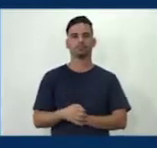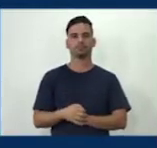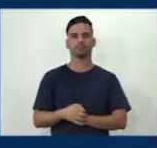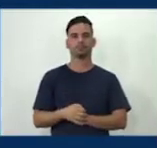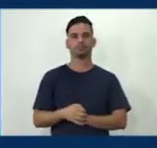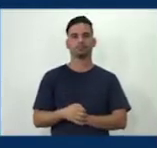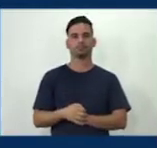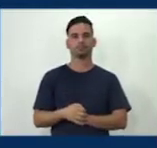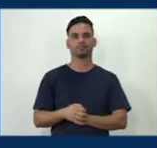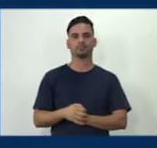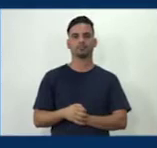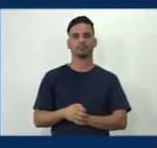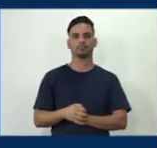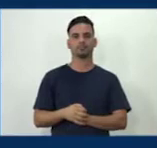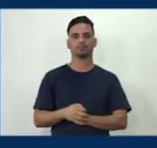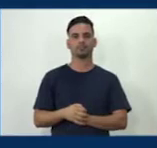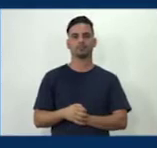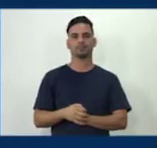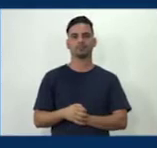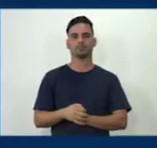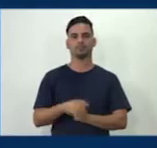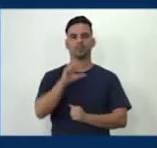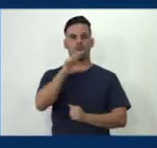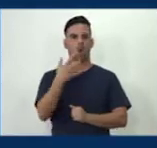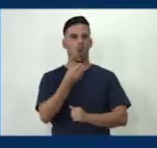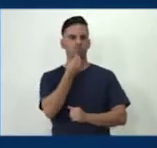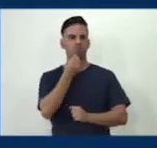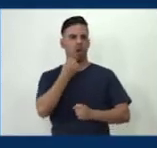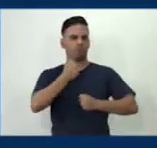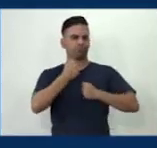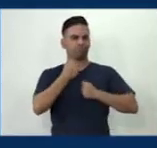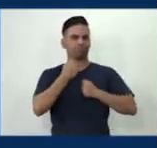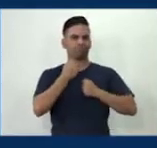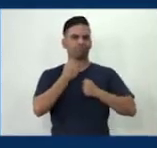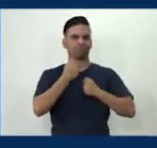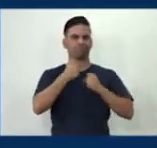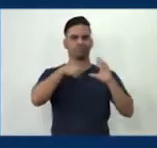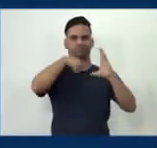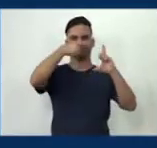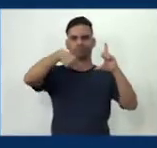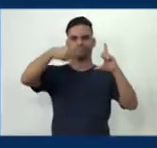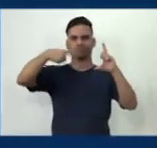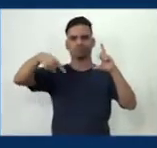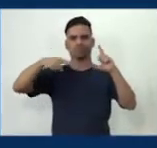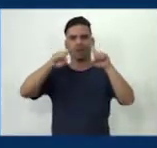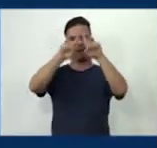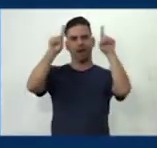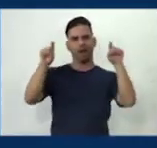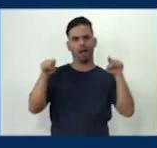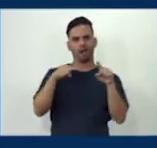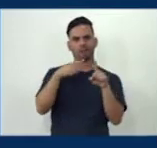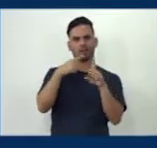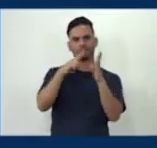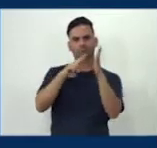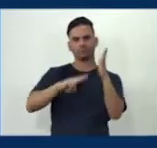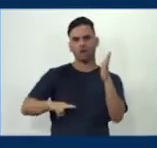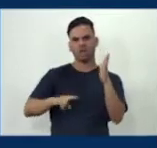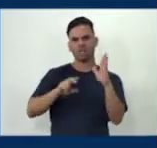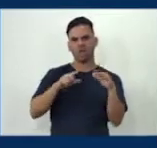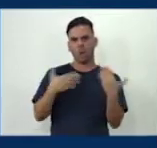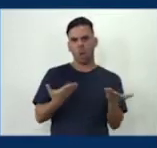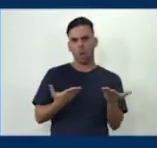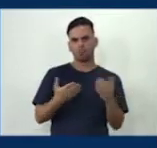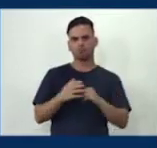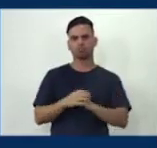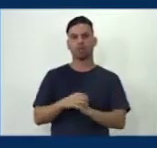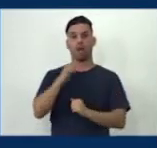dice, describe dos acciones que podrían intensificar el campo magnético de la bobina con corriente, por lo tanto, en